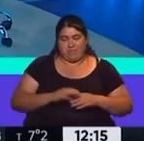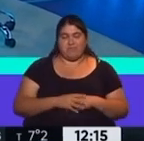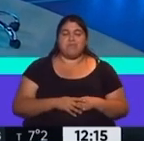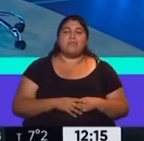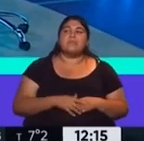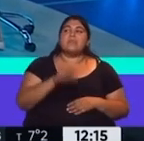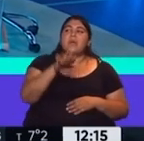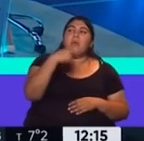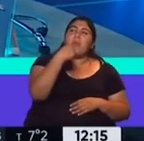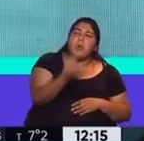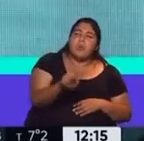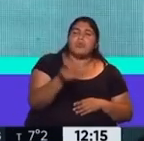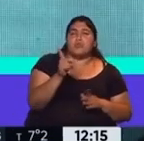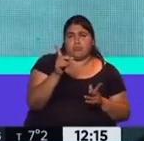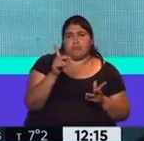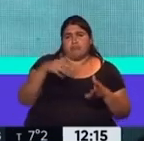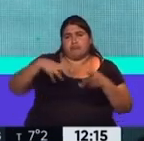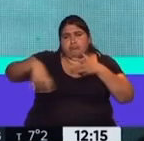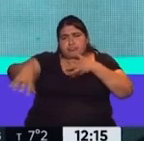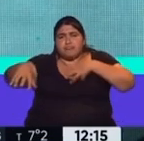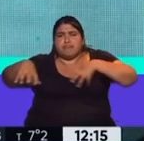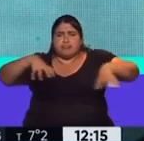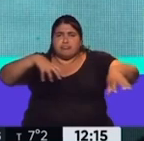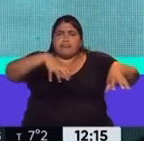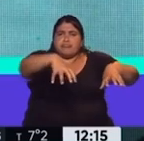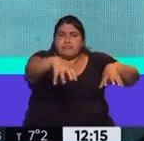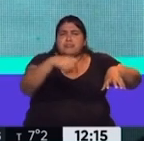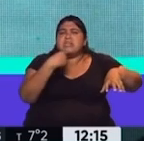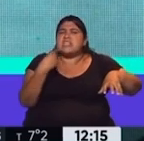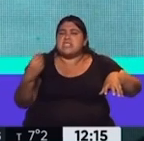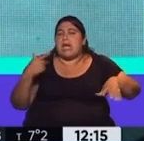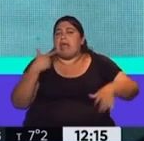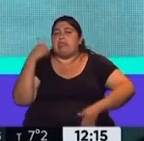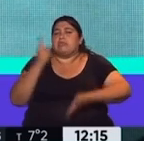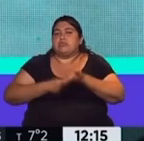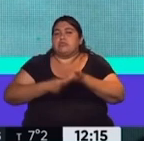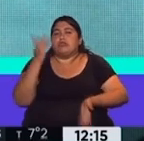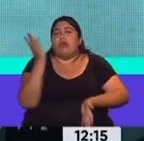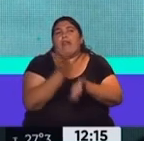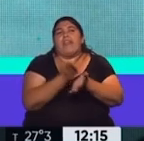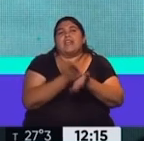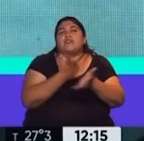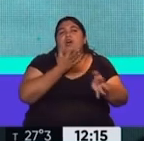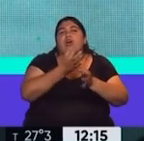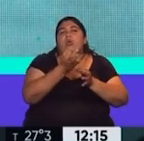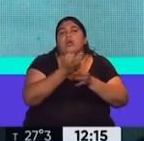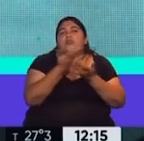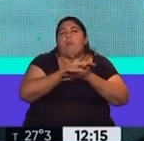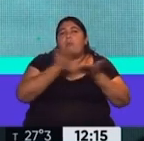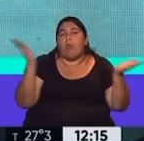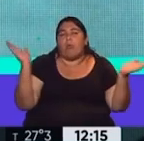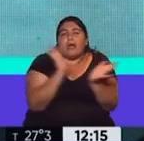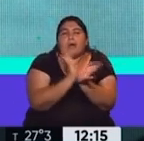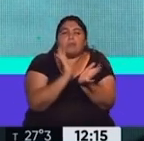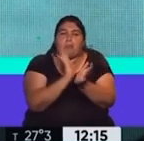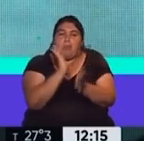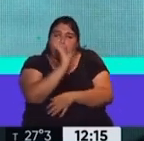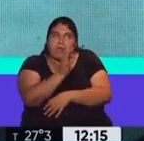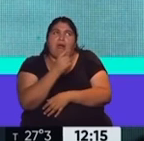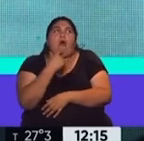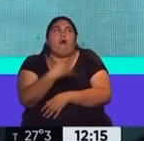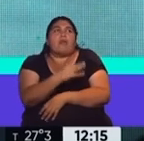justamente ese punto hay muchos sectores que han calificado la medida como discriminatoria en el marco de lo que implica el derecho a la educación pública qué respuesta